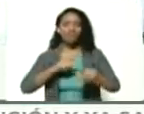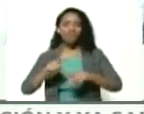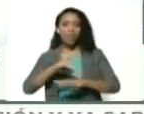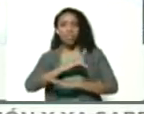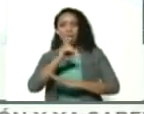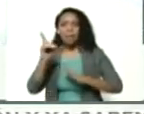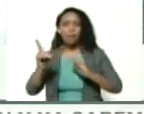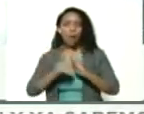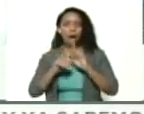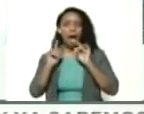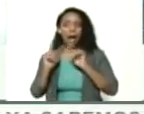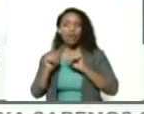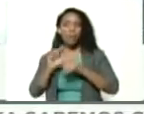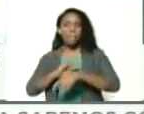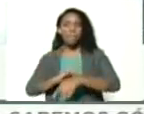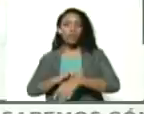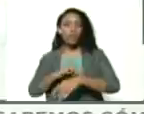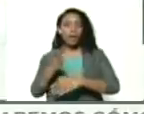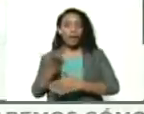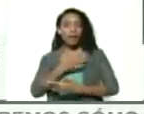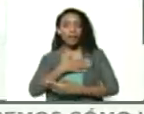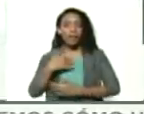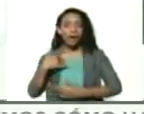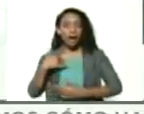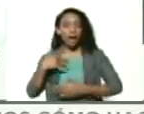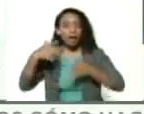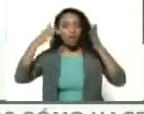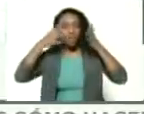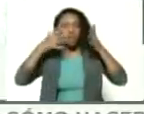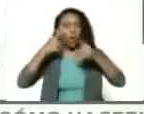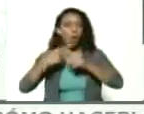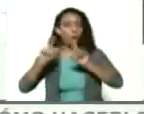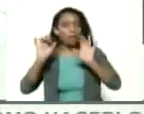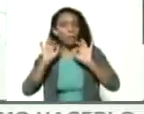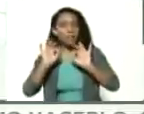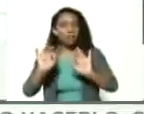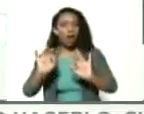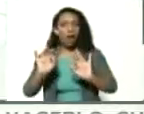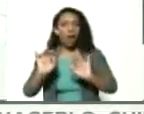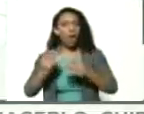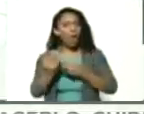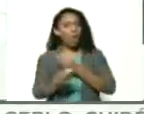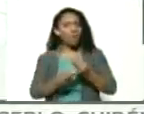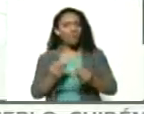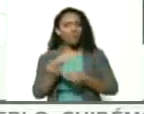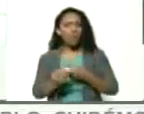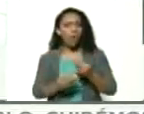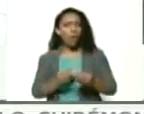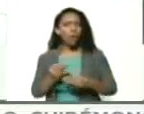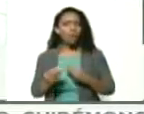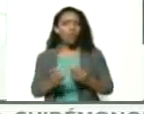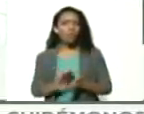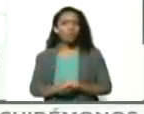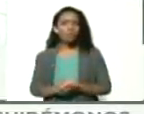a aquellos médicos que quieran formarse en otras especialidades, como es